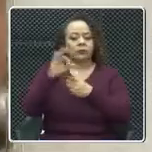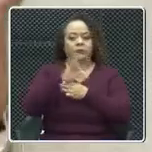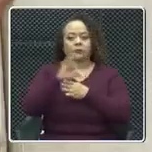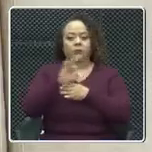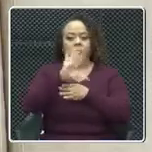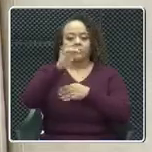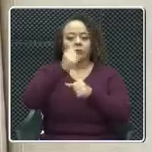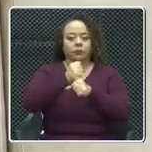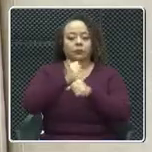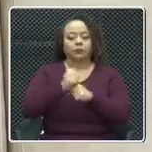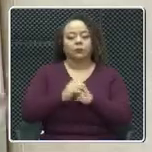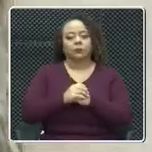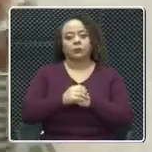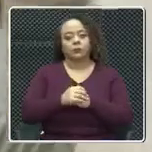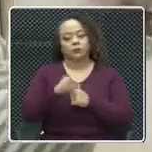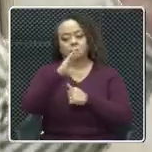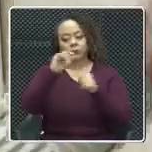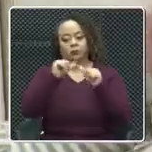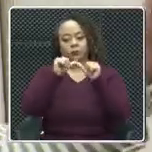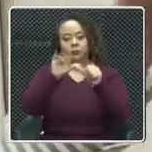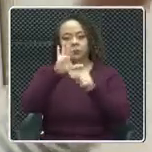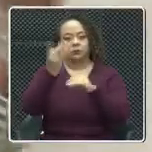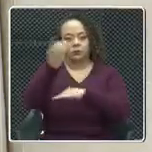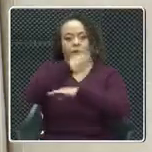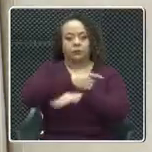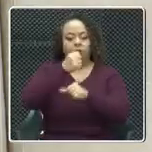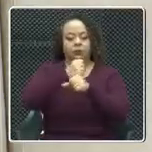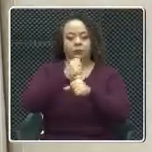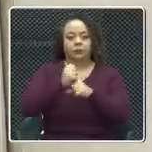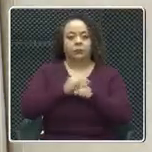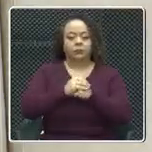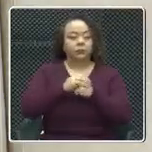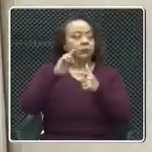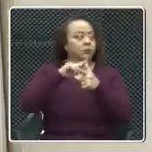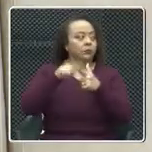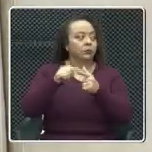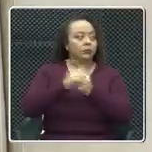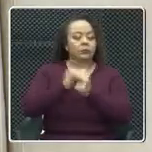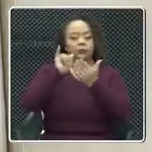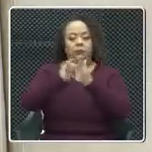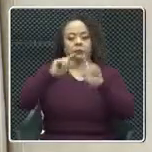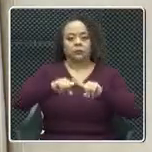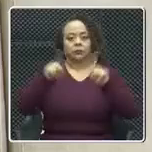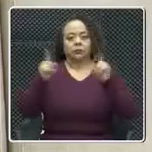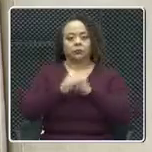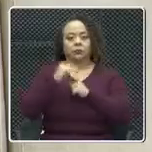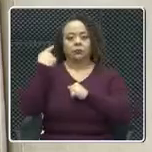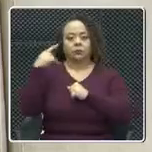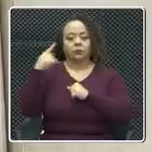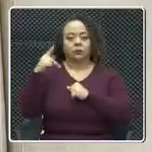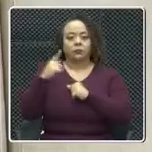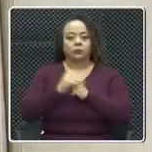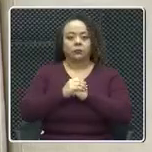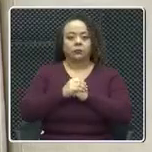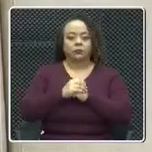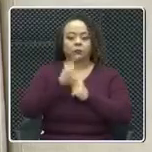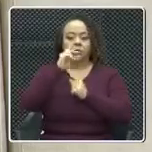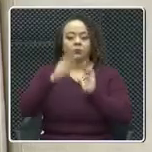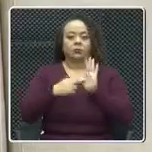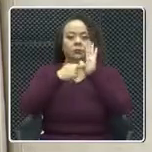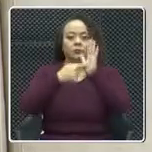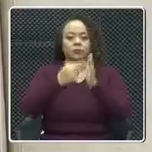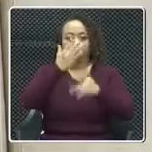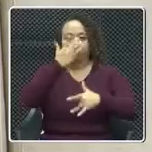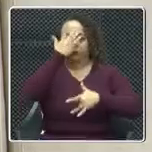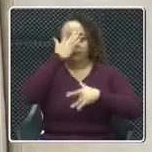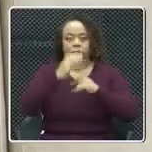a su trabajo, ¿verdad? Y continuar su vida laboral. Entonces, esa es la diferencia, porque el riesgo como tal no va a representar una